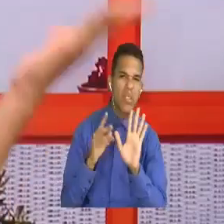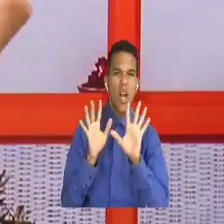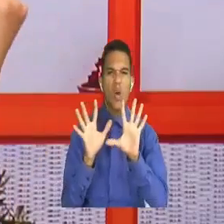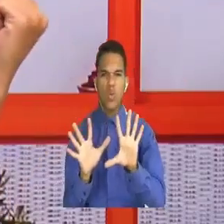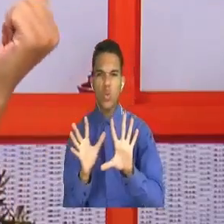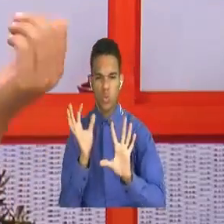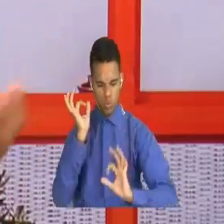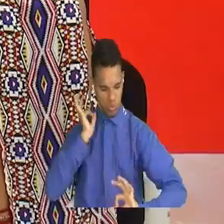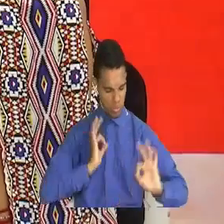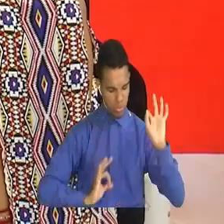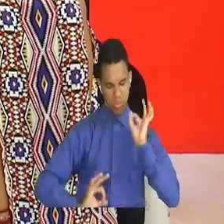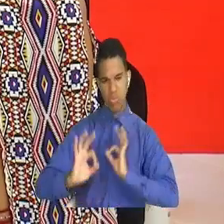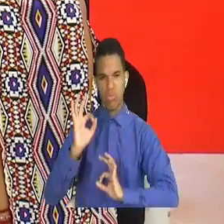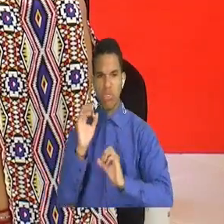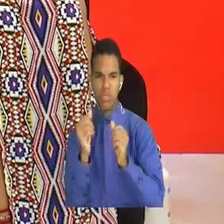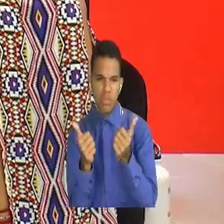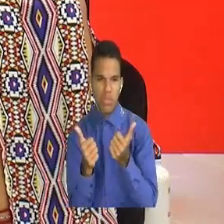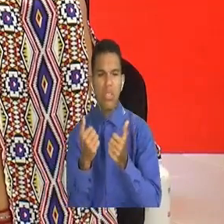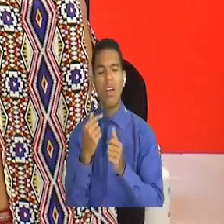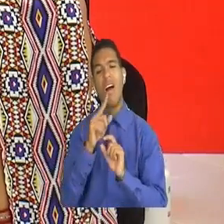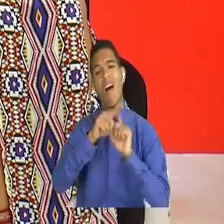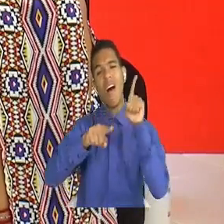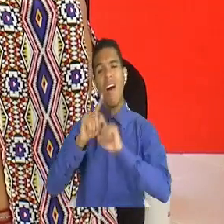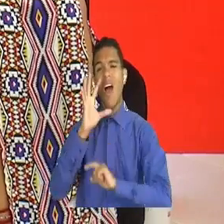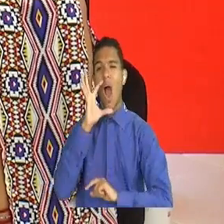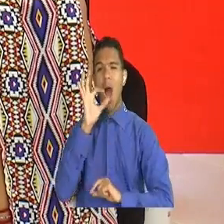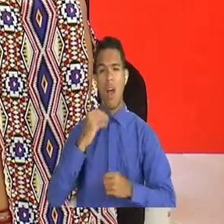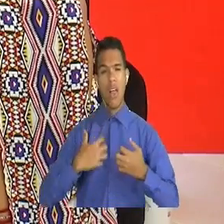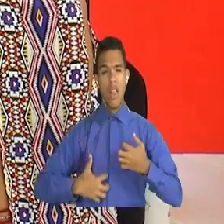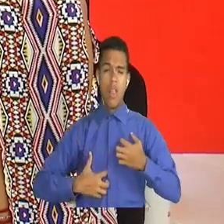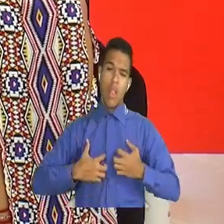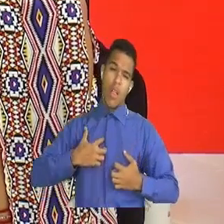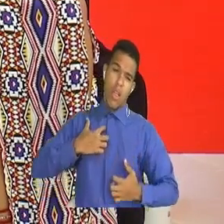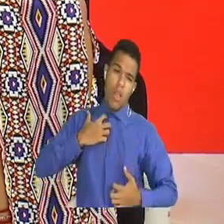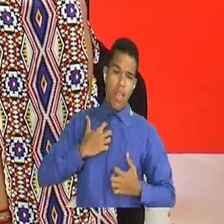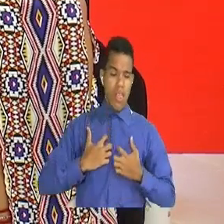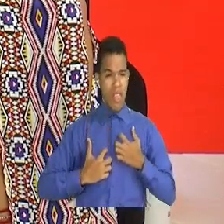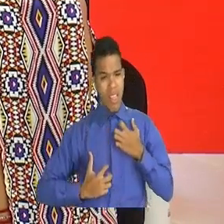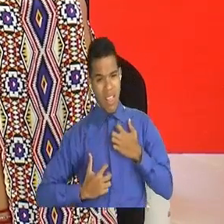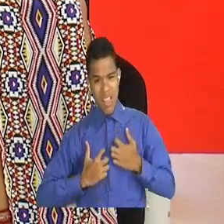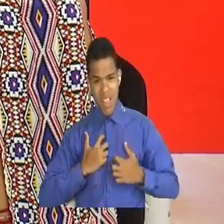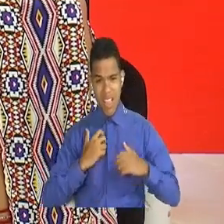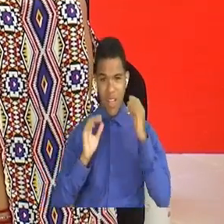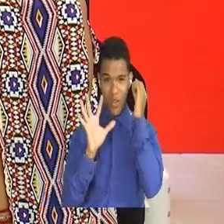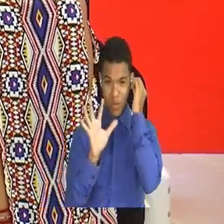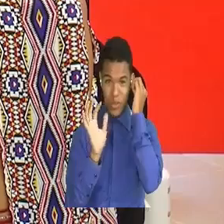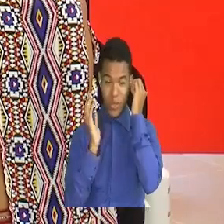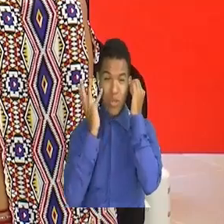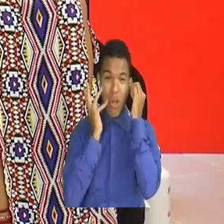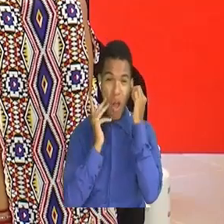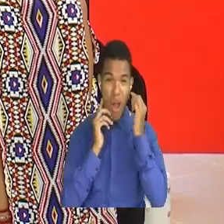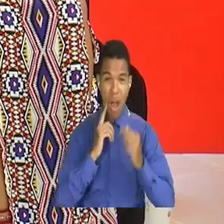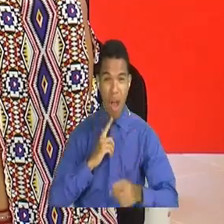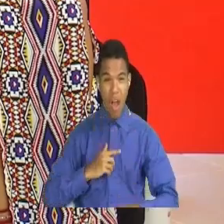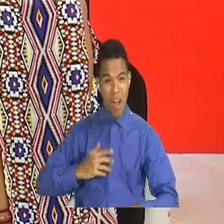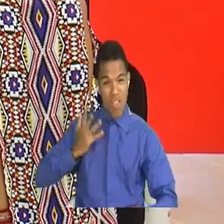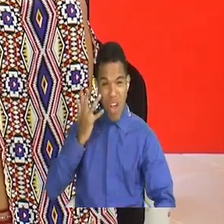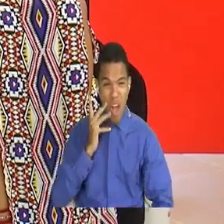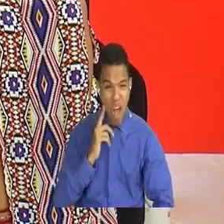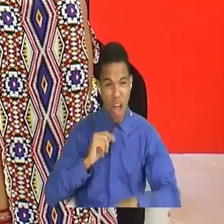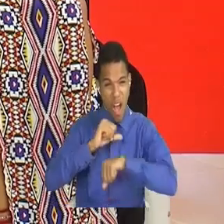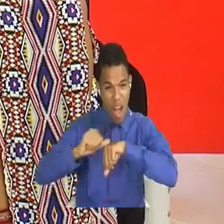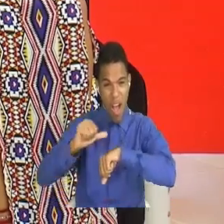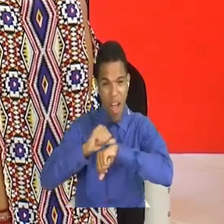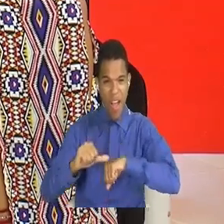ya que a ellos les da un poco de miedo, ya que ellos no pasan por esto cada rato. En cambio, nosotras las mujeres sí